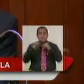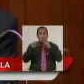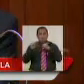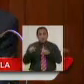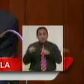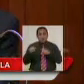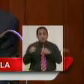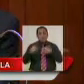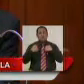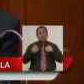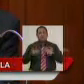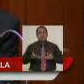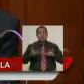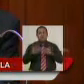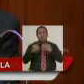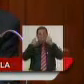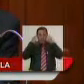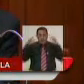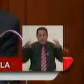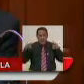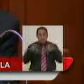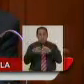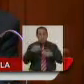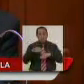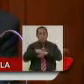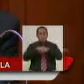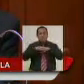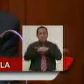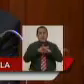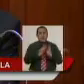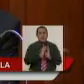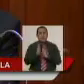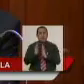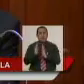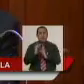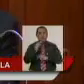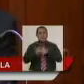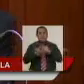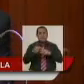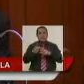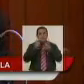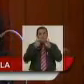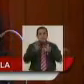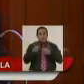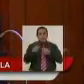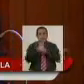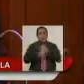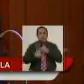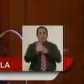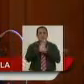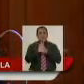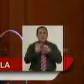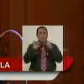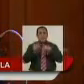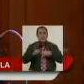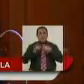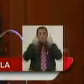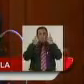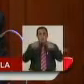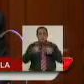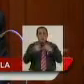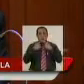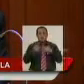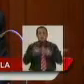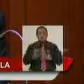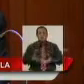razón, llevamos al Acuerdo Nacional el Plan Nacional de Seguridad Ciudadana 2013-2018, en cuyo marco